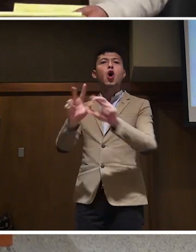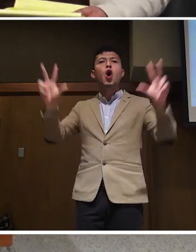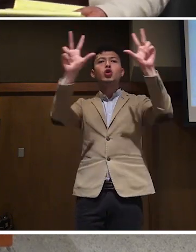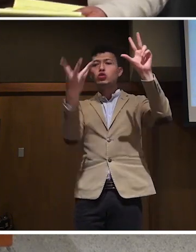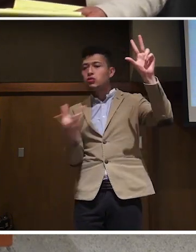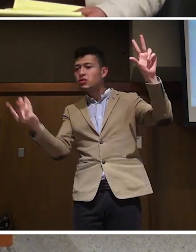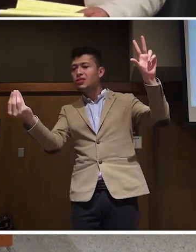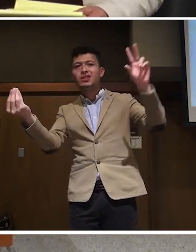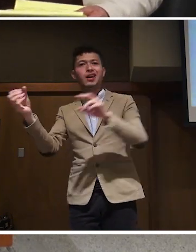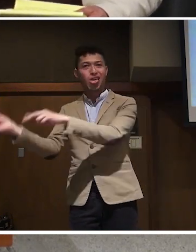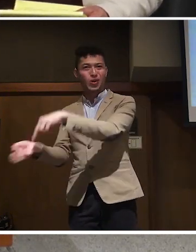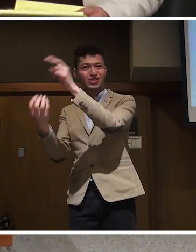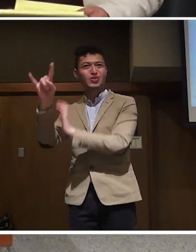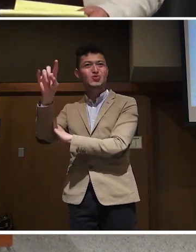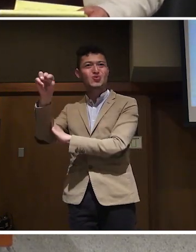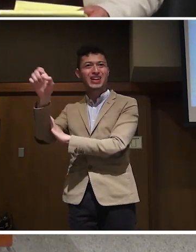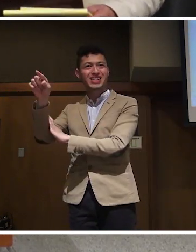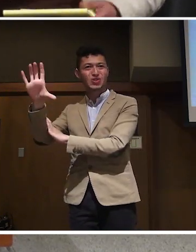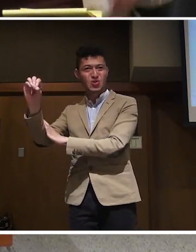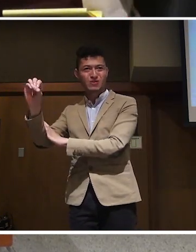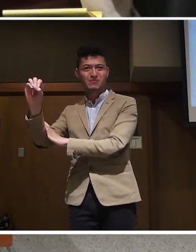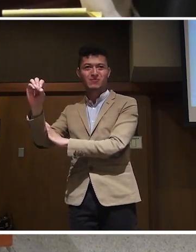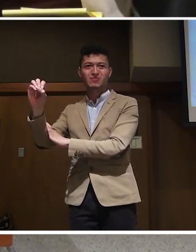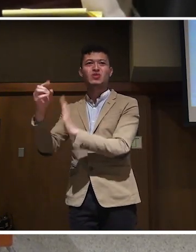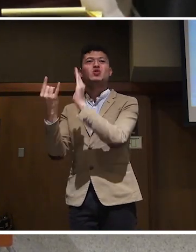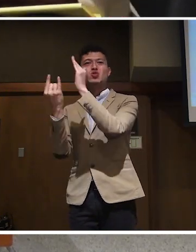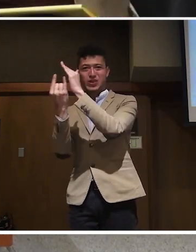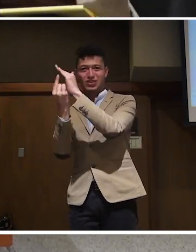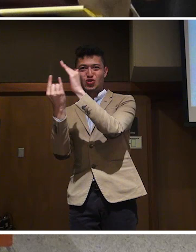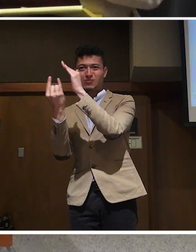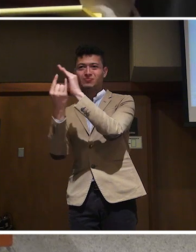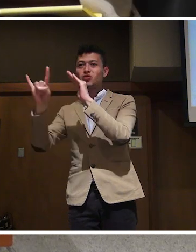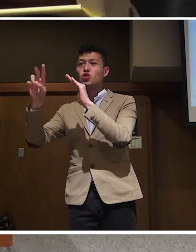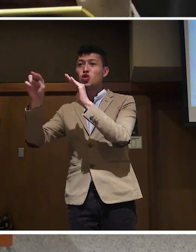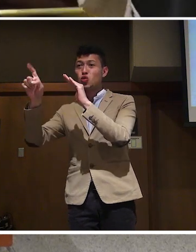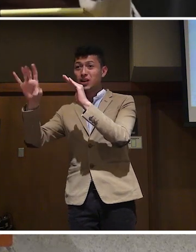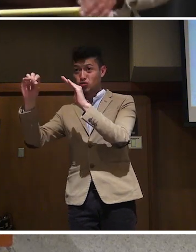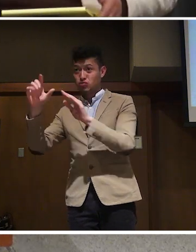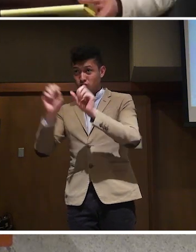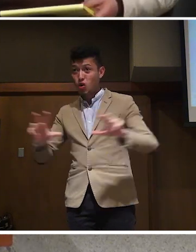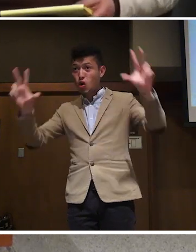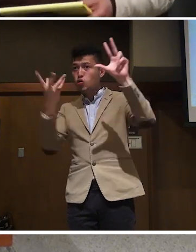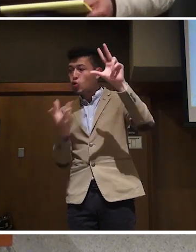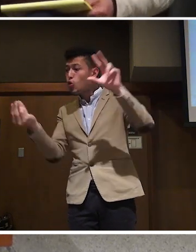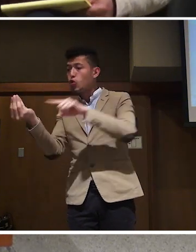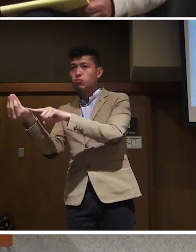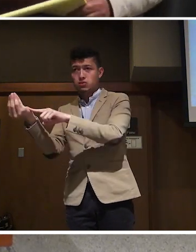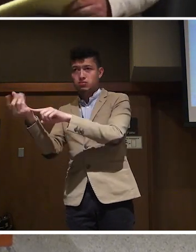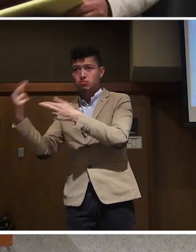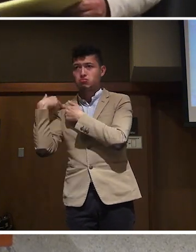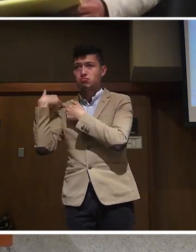la Biblioteca Pública de 1994. Más o menos es como el derrotero o los lineamientos para